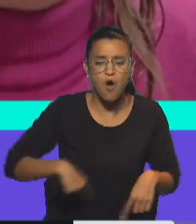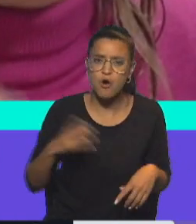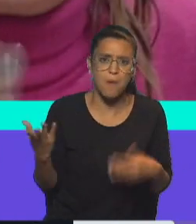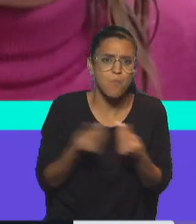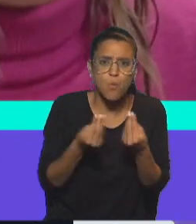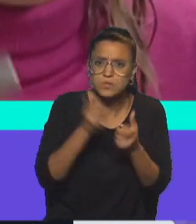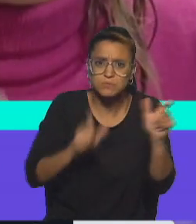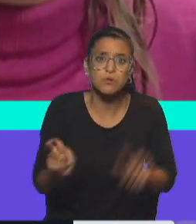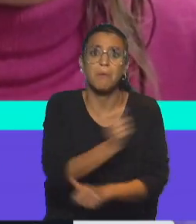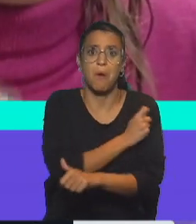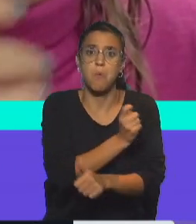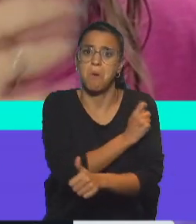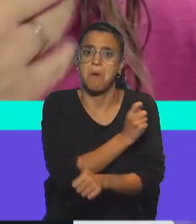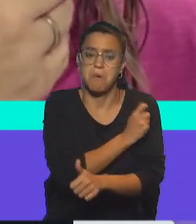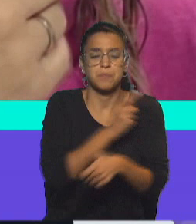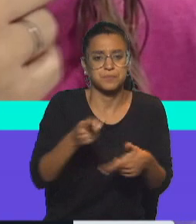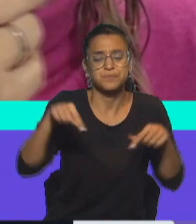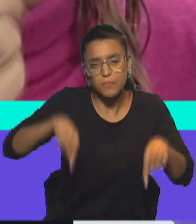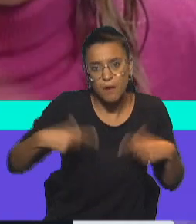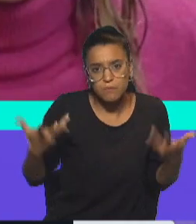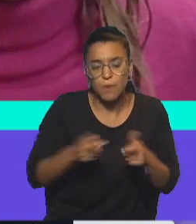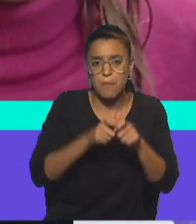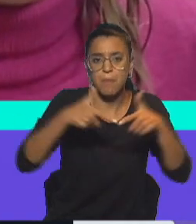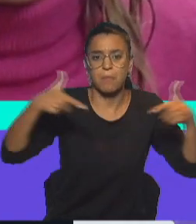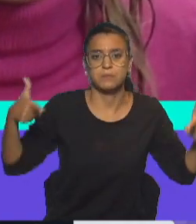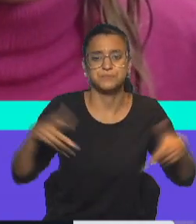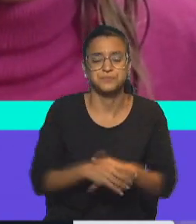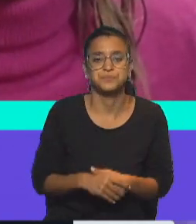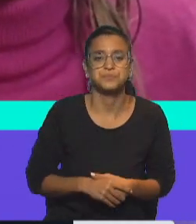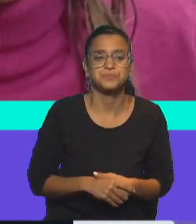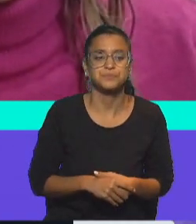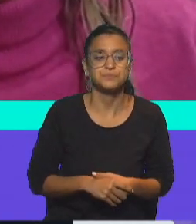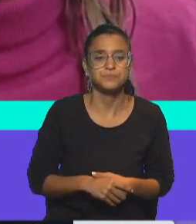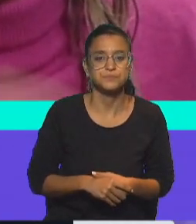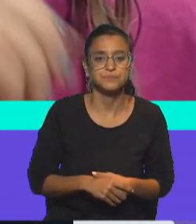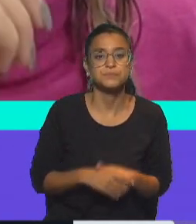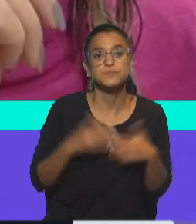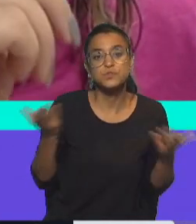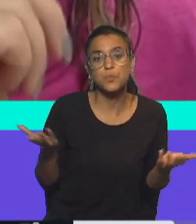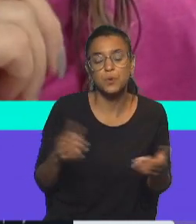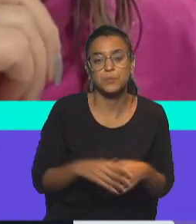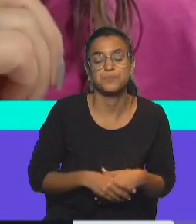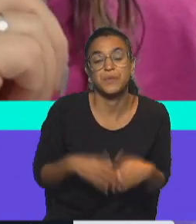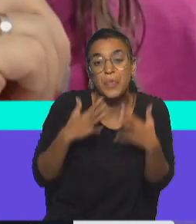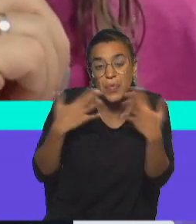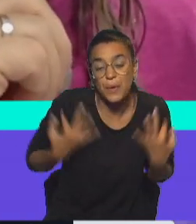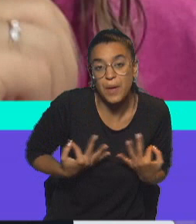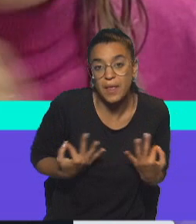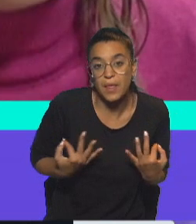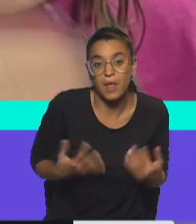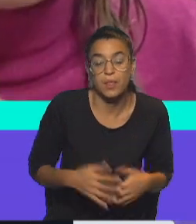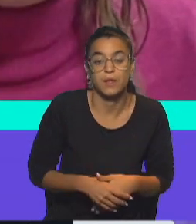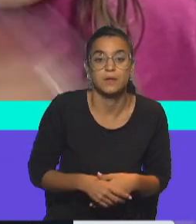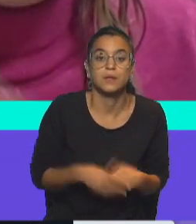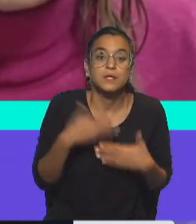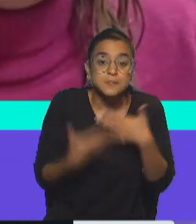bueno, está como incrementándose eso. Eh, entonces, bueno, la verdad es que